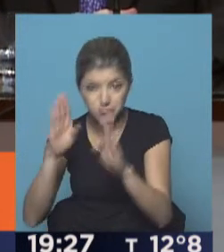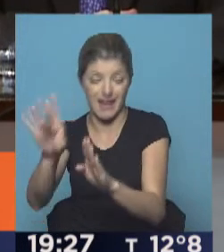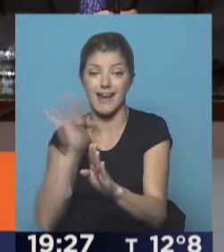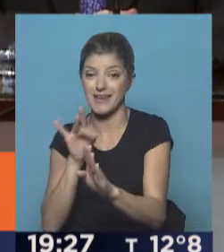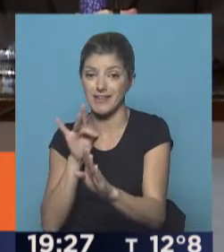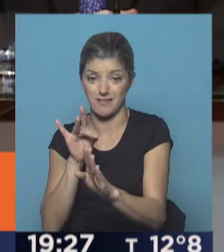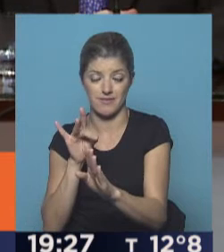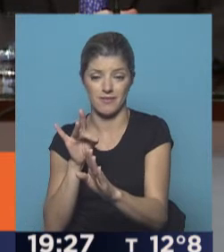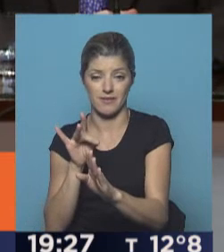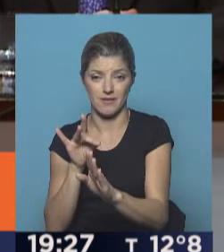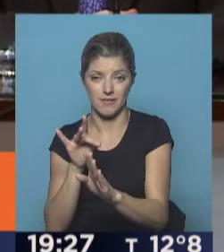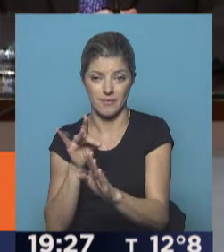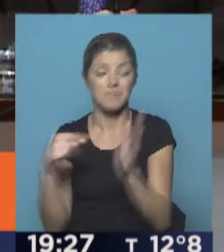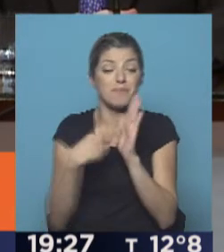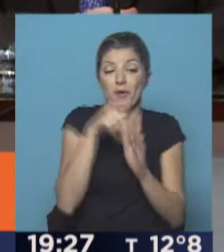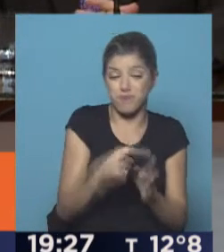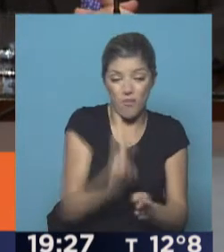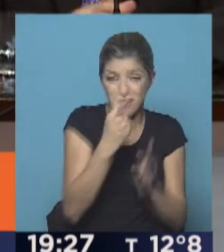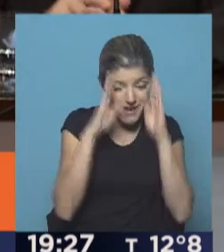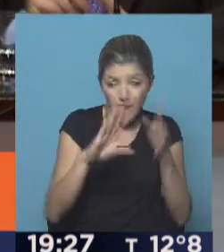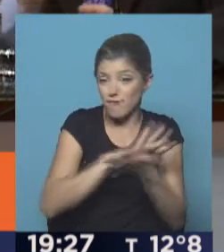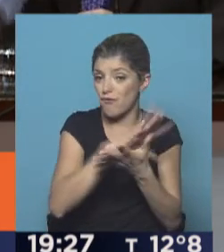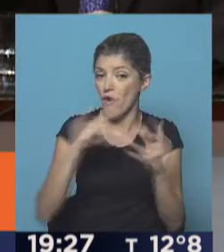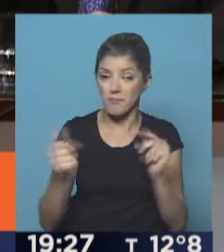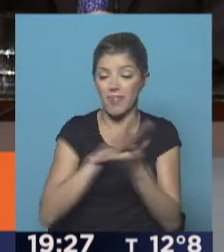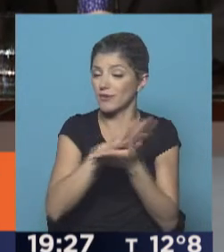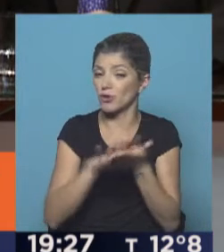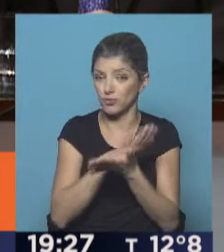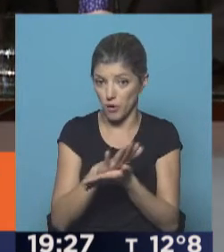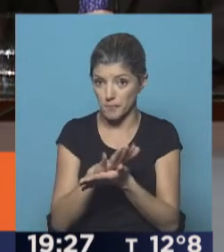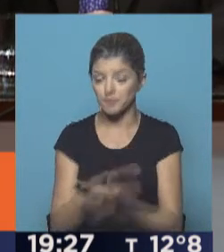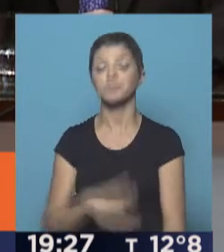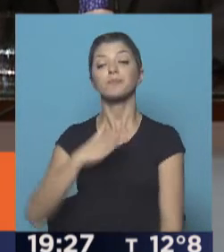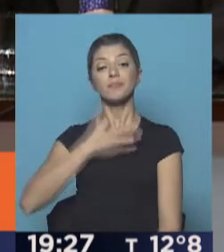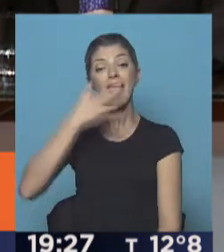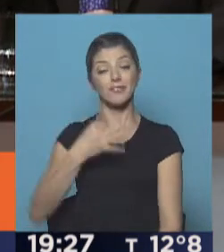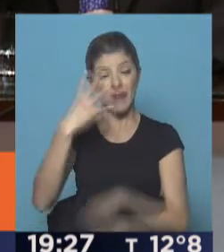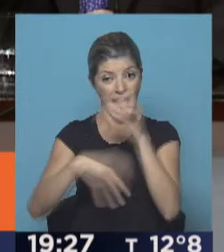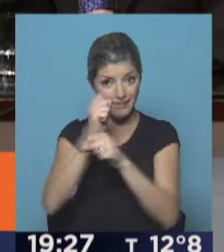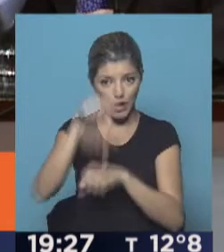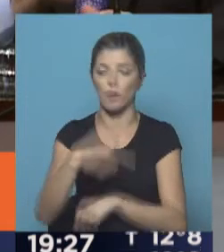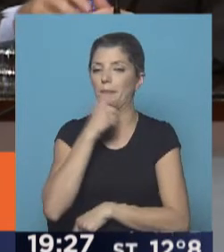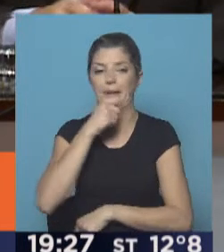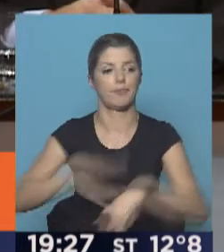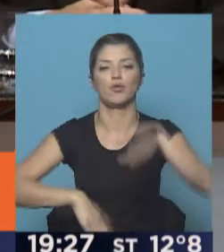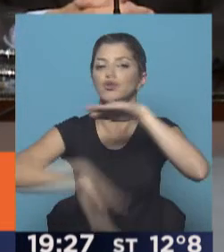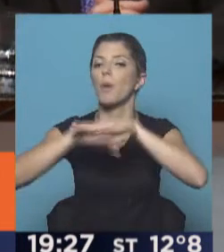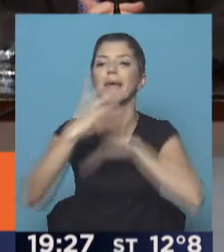alternativo. Y de vuelta, todas estas medidas que estamos tomando, como este anuncio de poner un tope de 400%, que